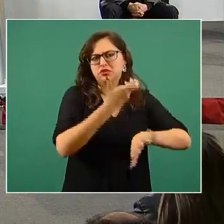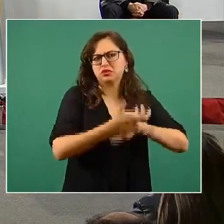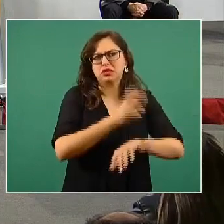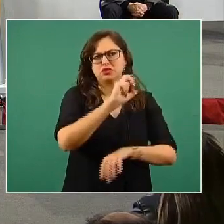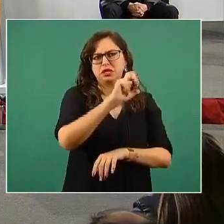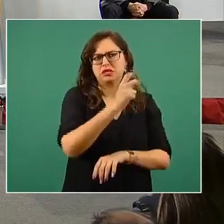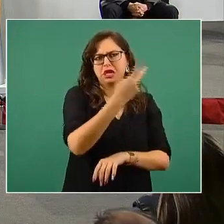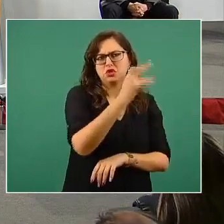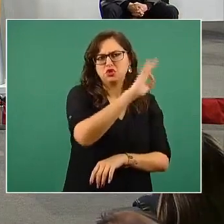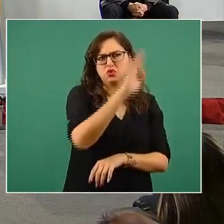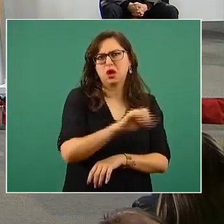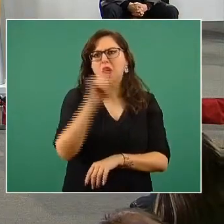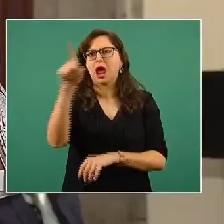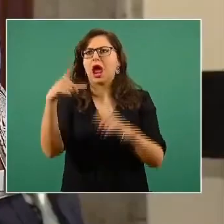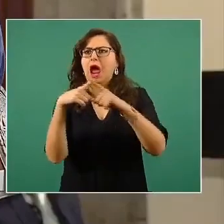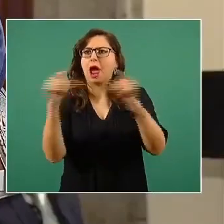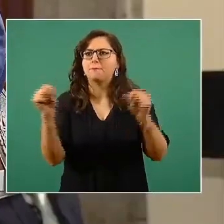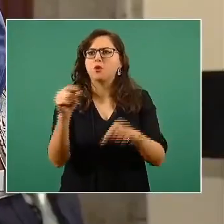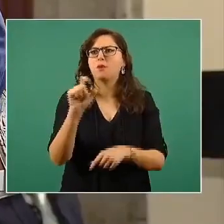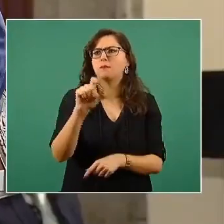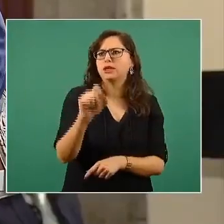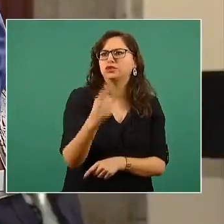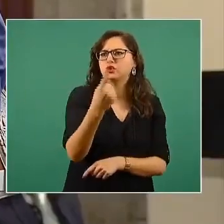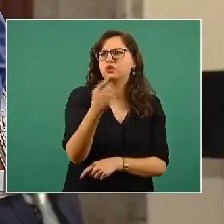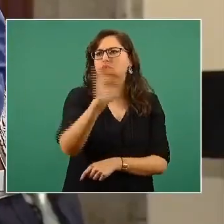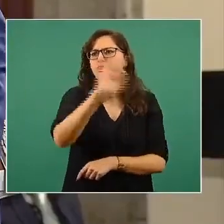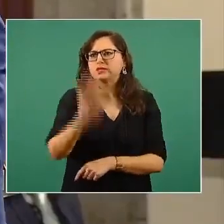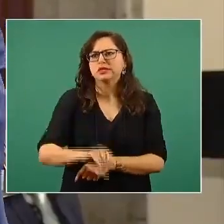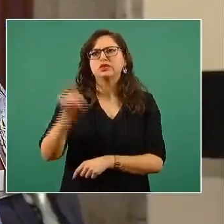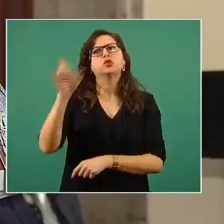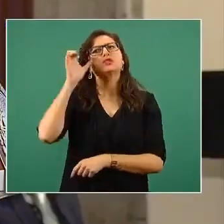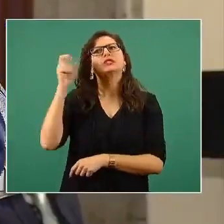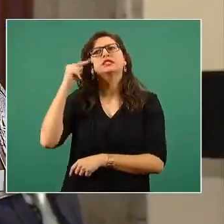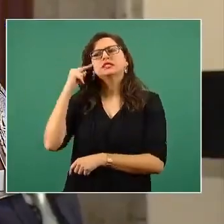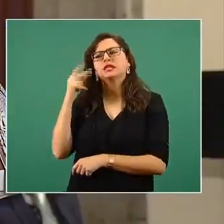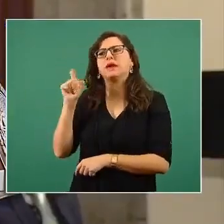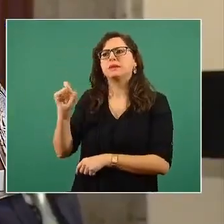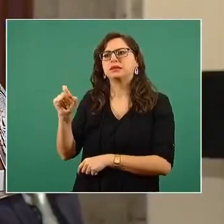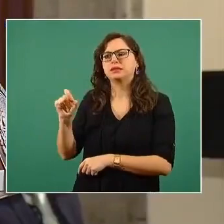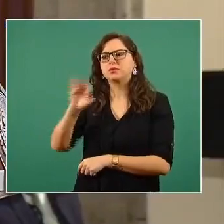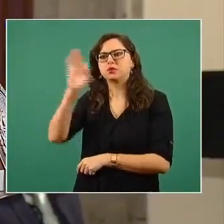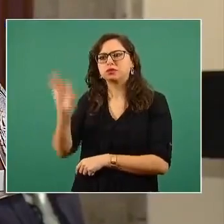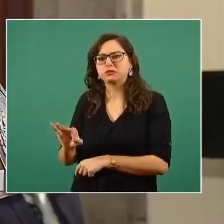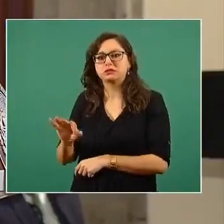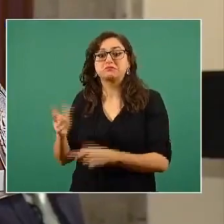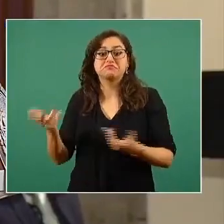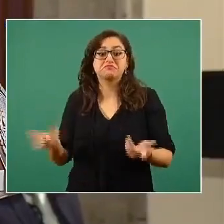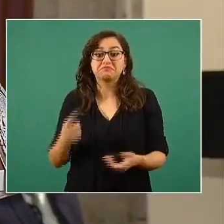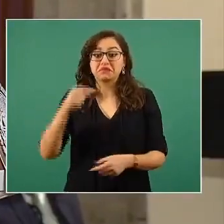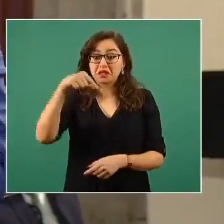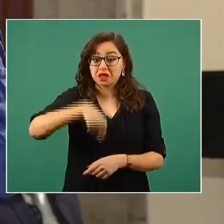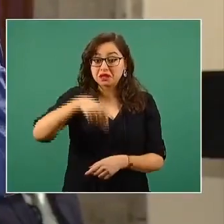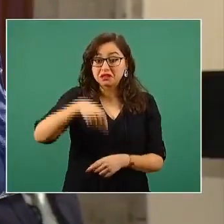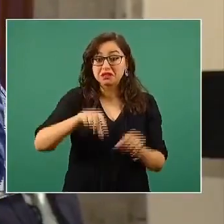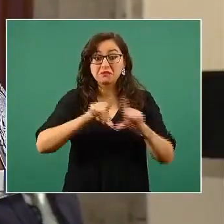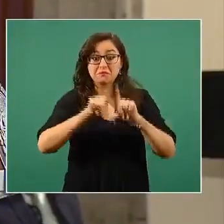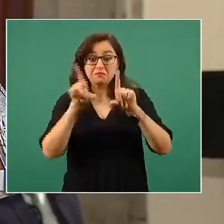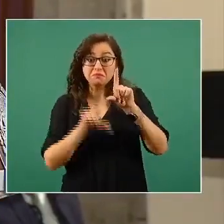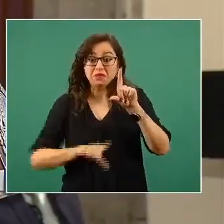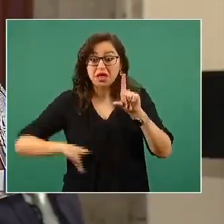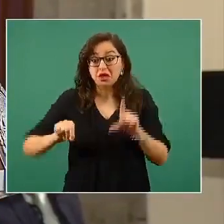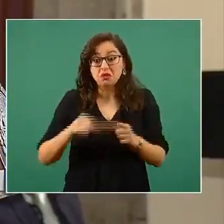Japón, que es el 21%, de China, que es el 8%. Tanto la CFE como México, por decisiones